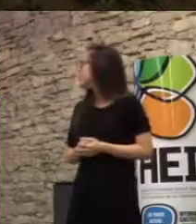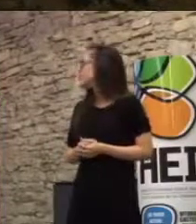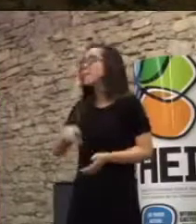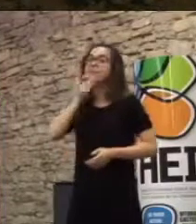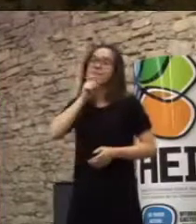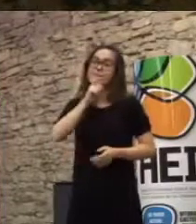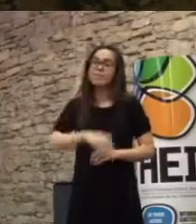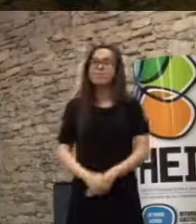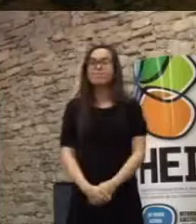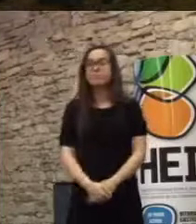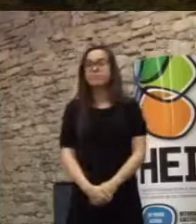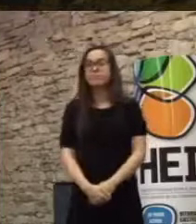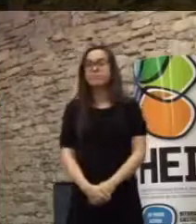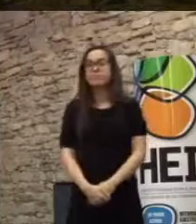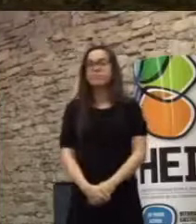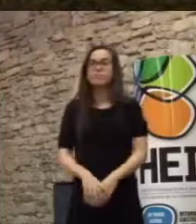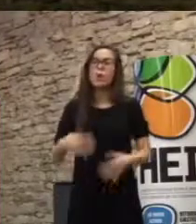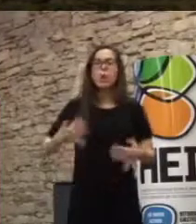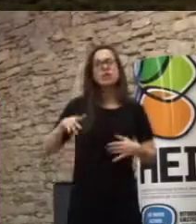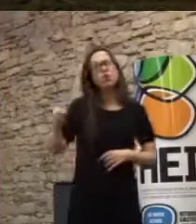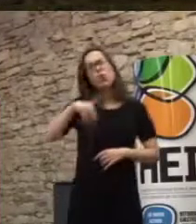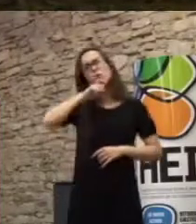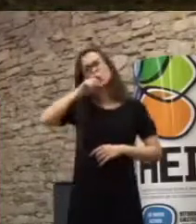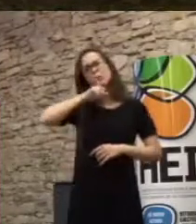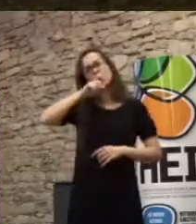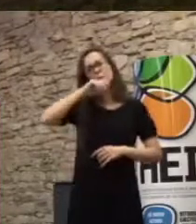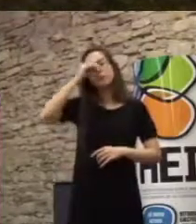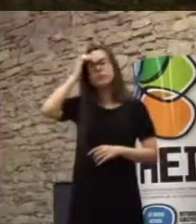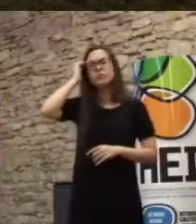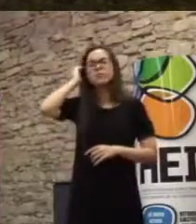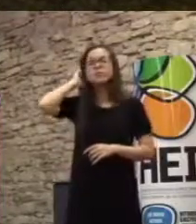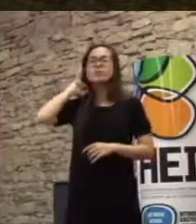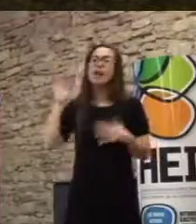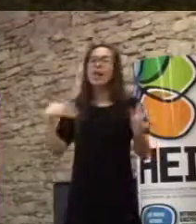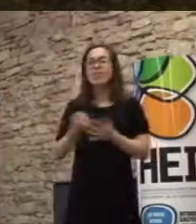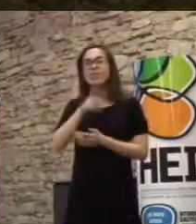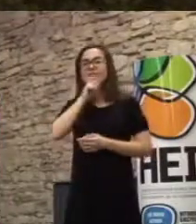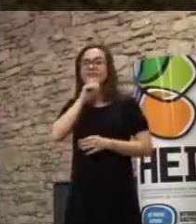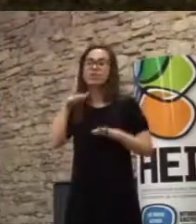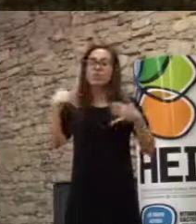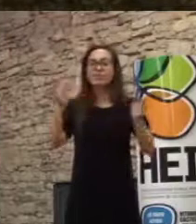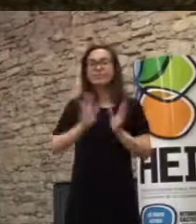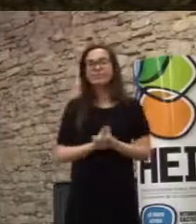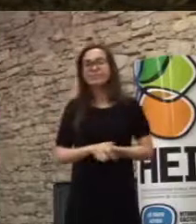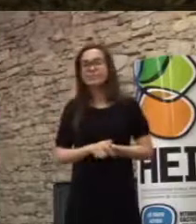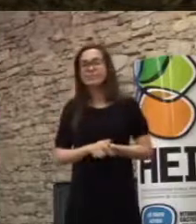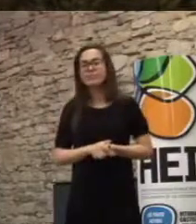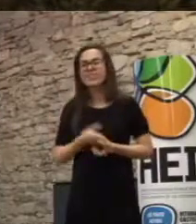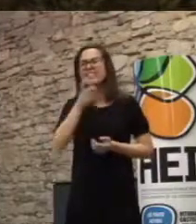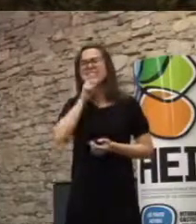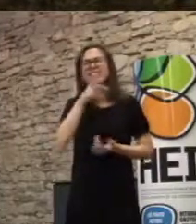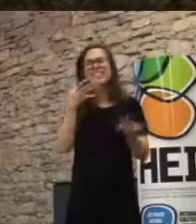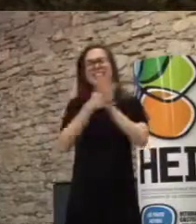difícil es que eso es que soy muy difícil claro y como ya es difícil pues ya no entonces difícil que hace